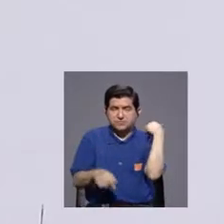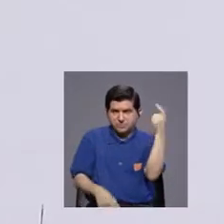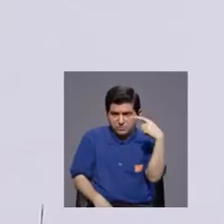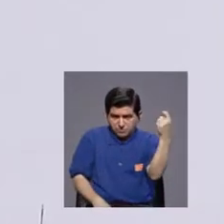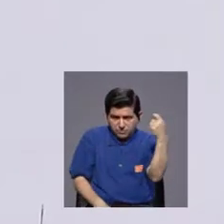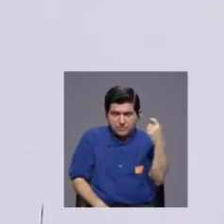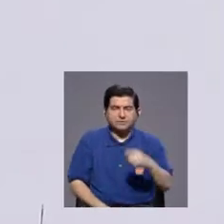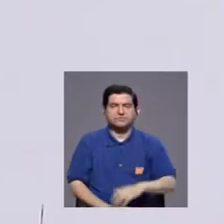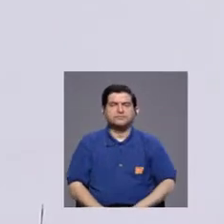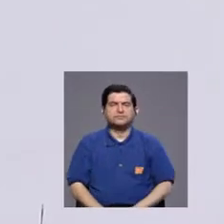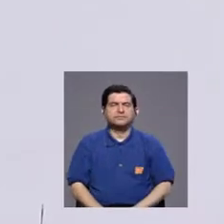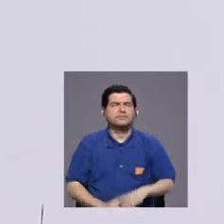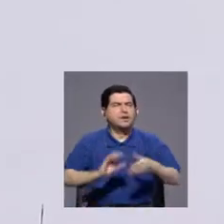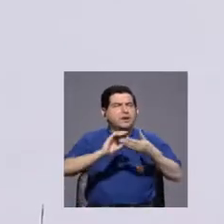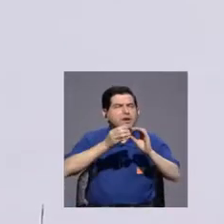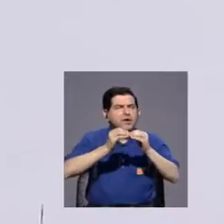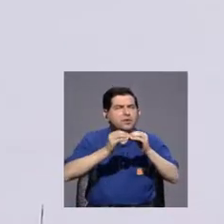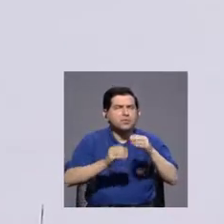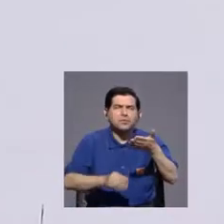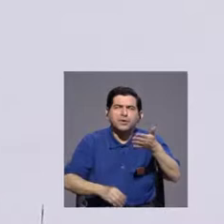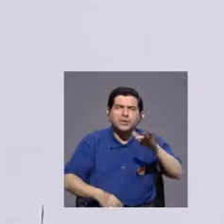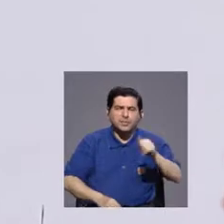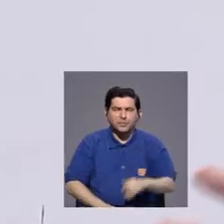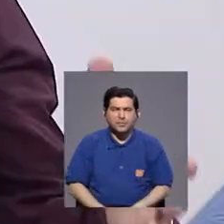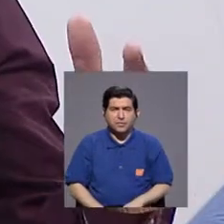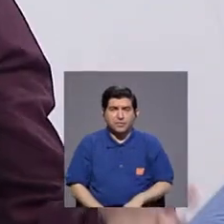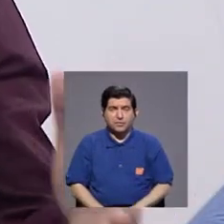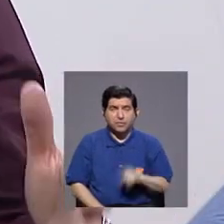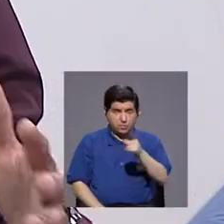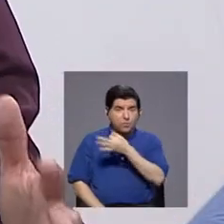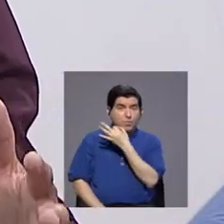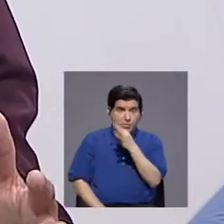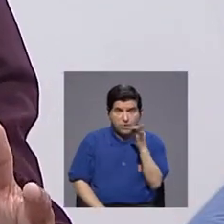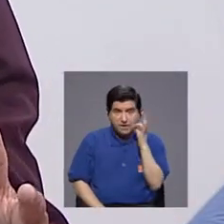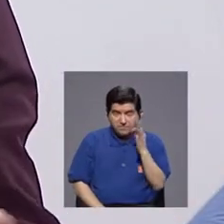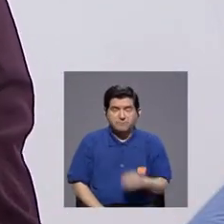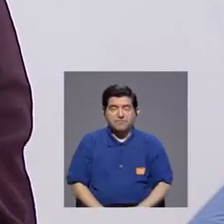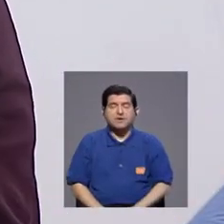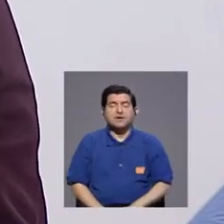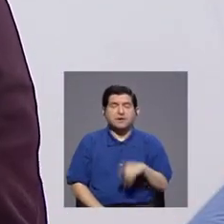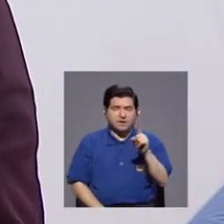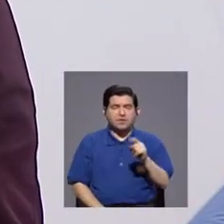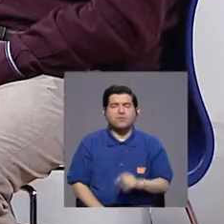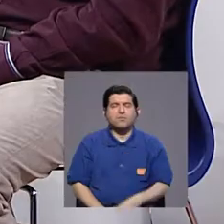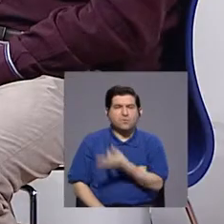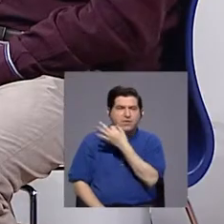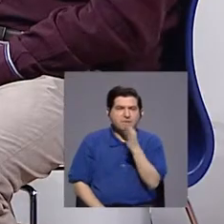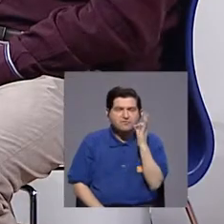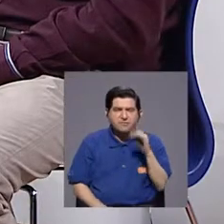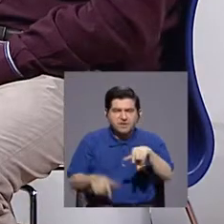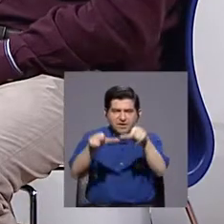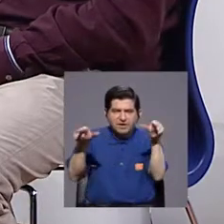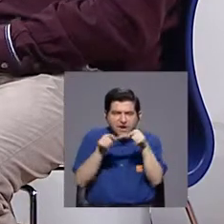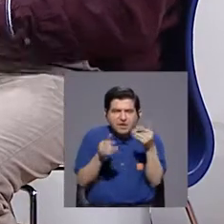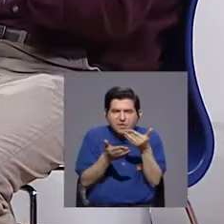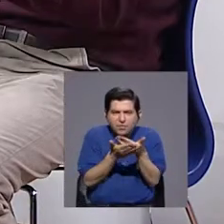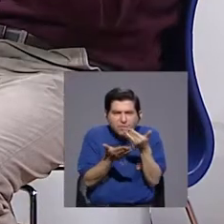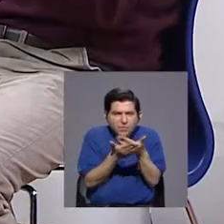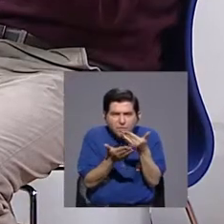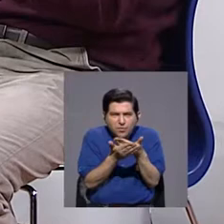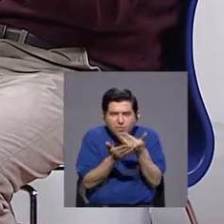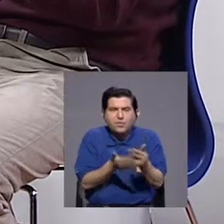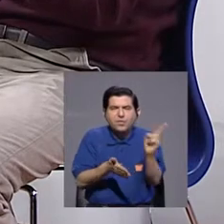y un número aproximado pues igual acá de buena finca una finca en la estación experimental es